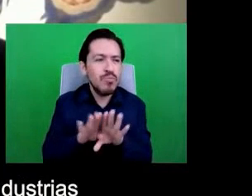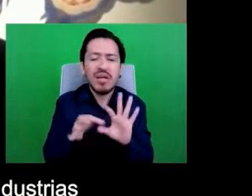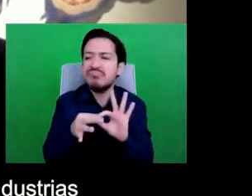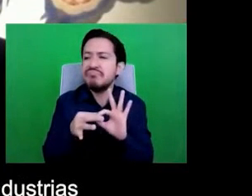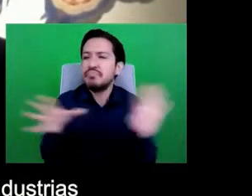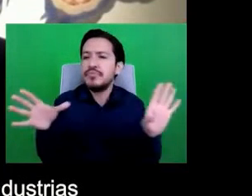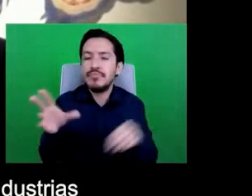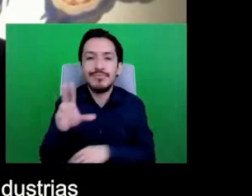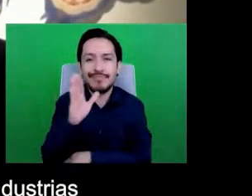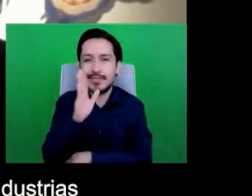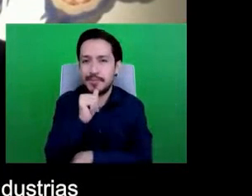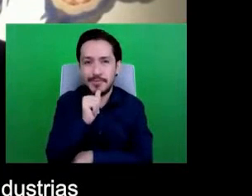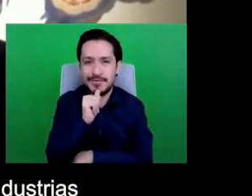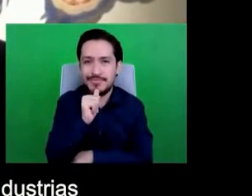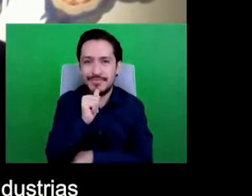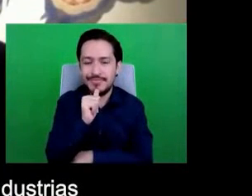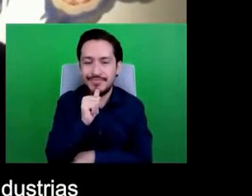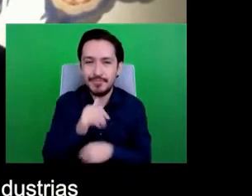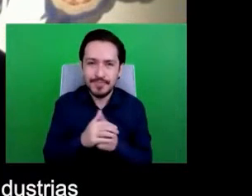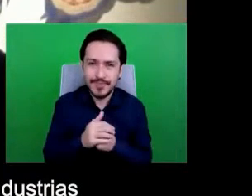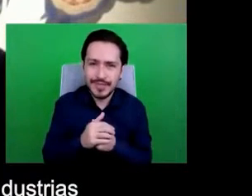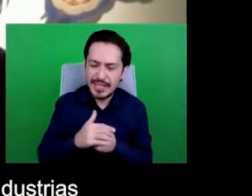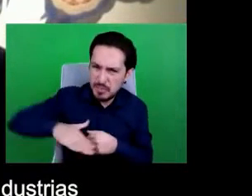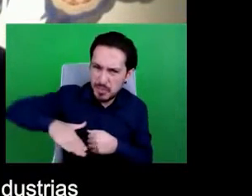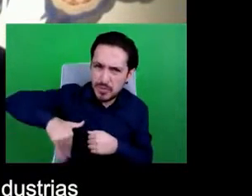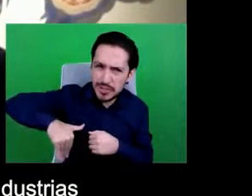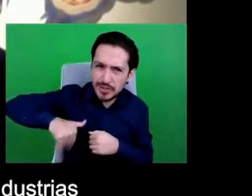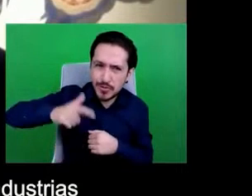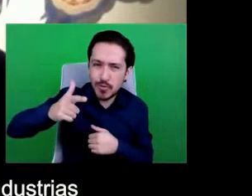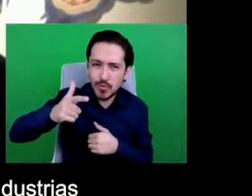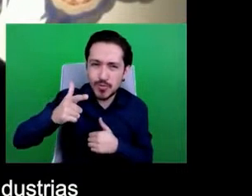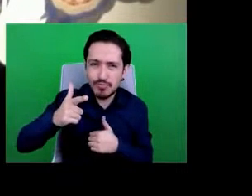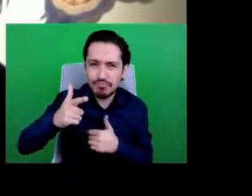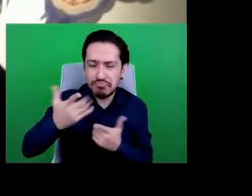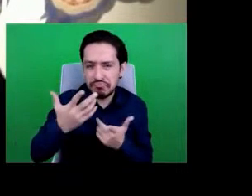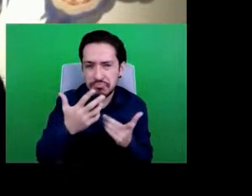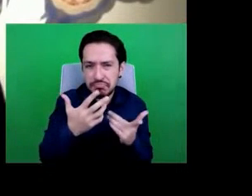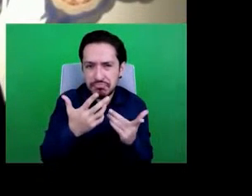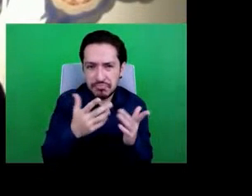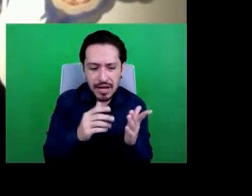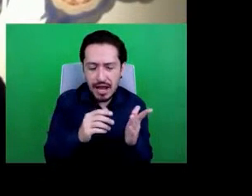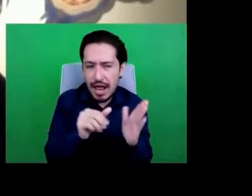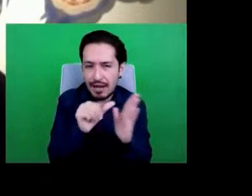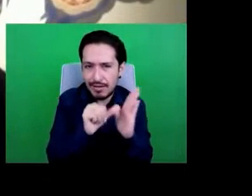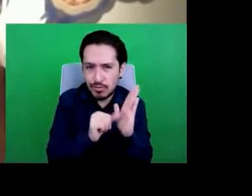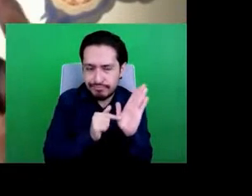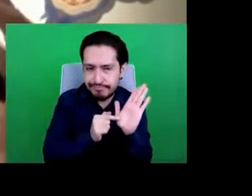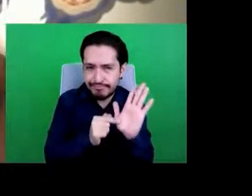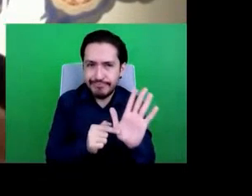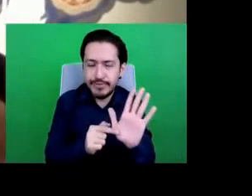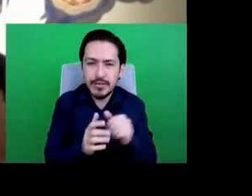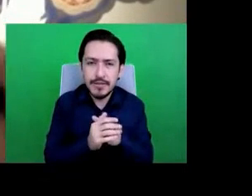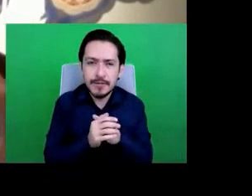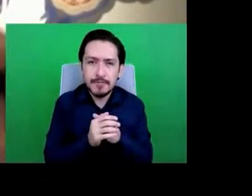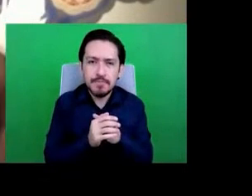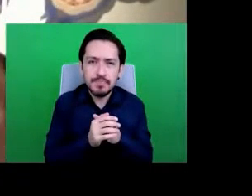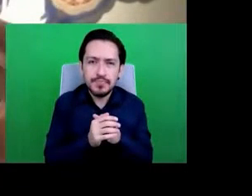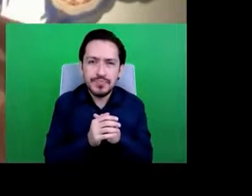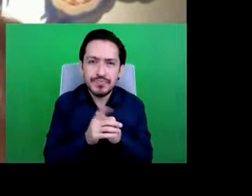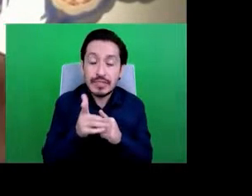aspectos. En un informe reciente sobre el desarrollo de las industrias creativas en el mundo, las Naciones Unidas